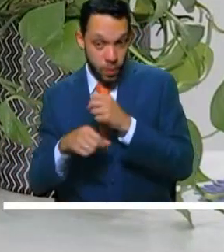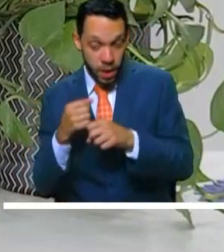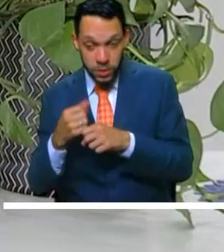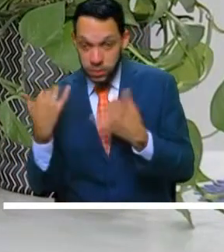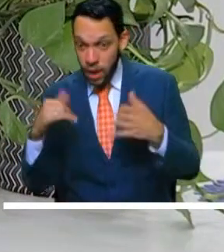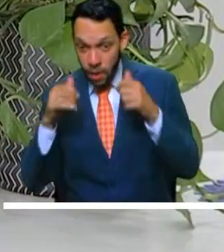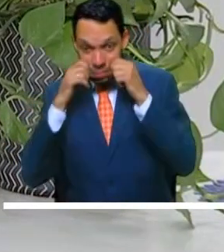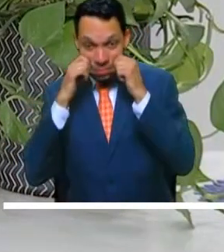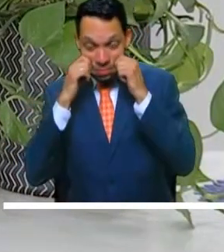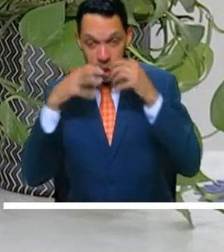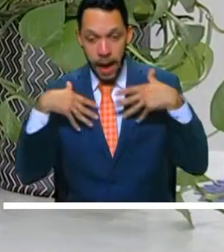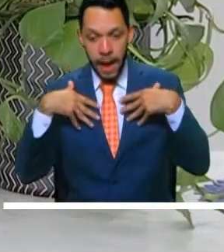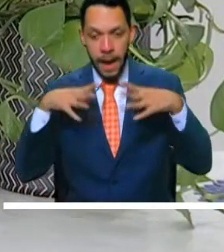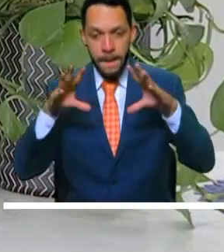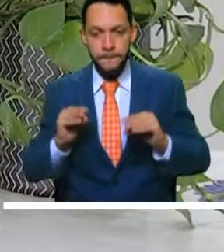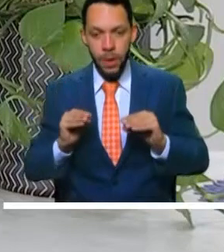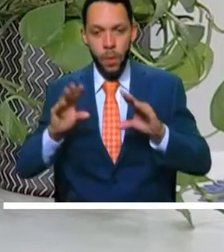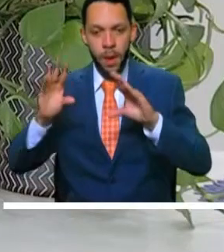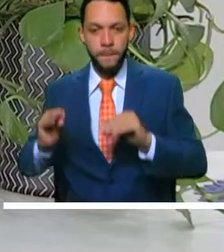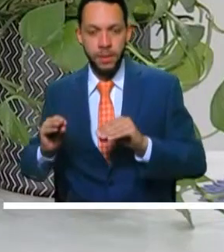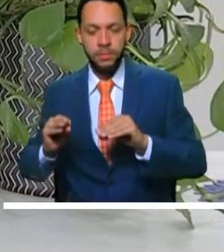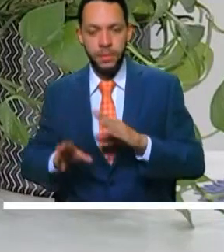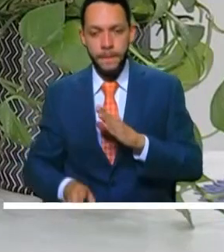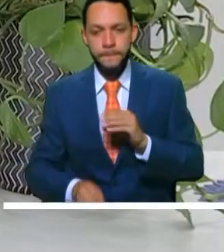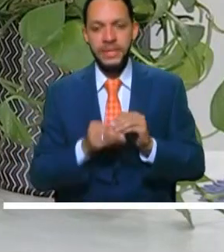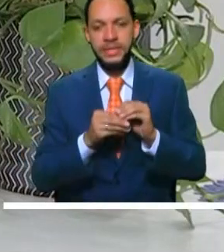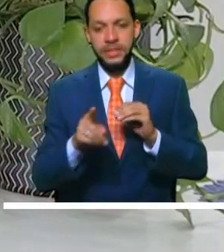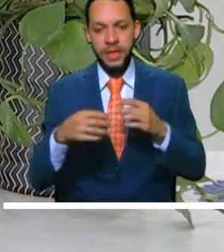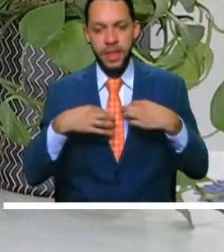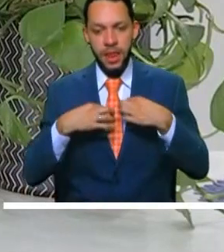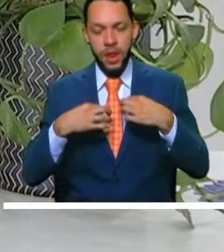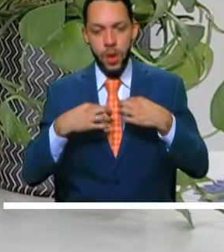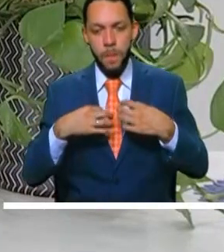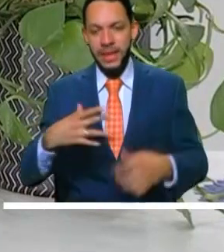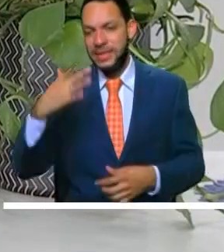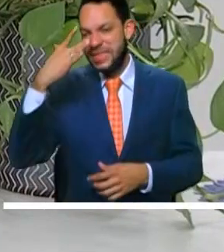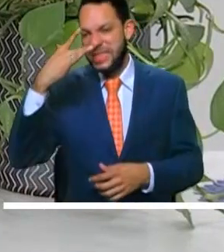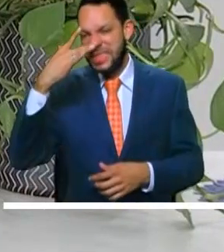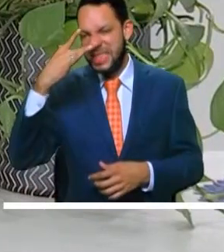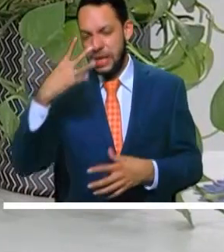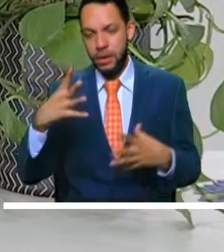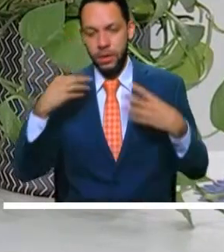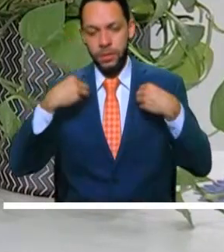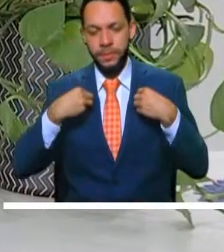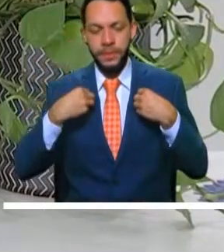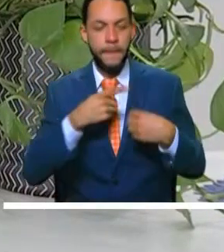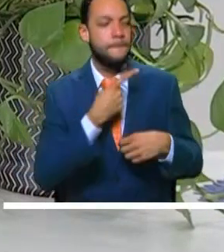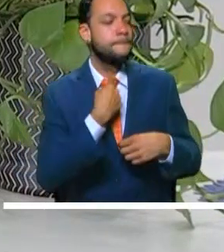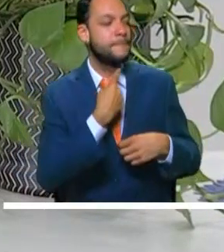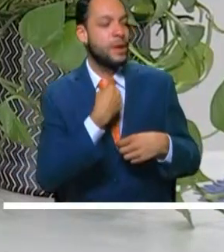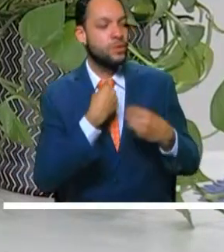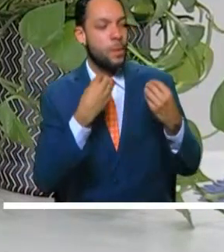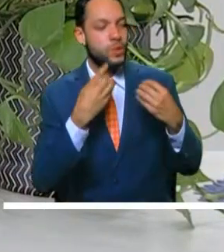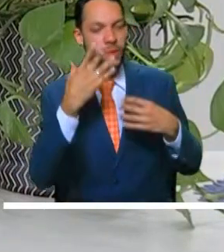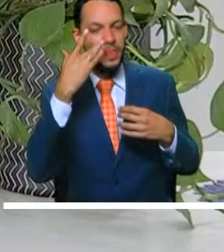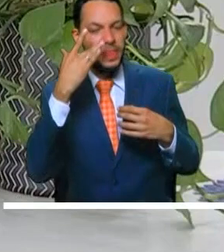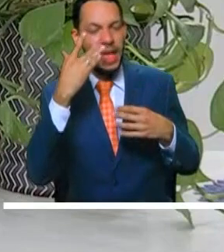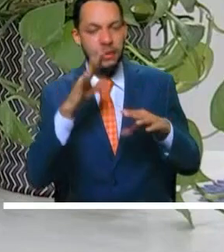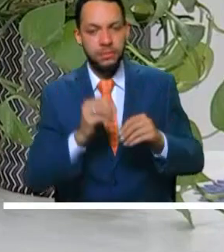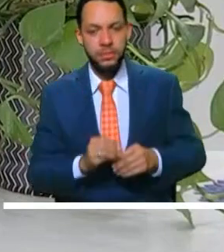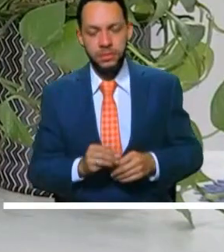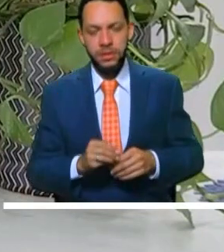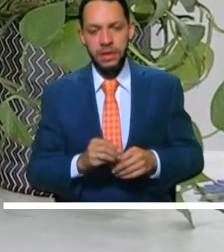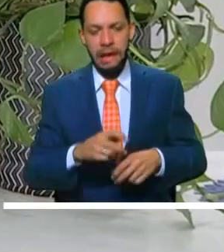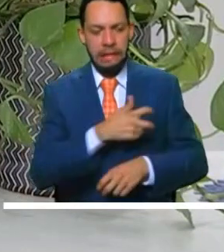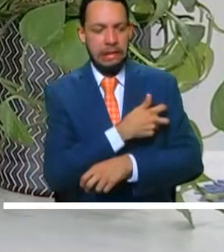apagó. Y para complementar, se vistió de negro. Ayer decía, es que me encanta el color negro, nos baja la energía.